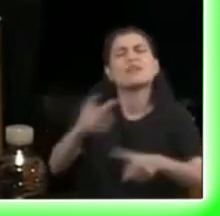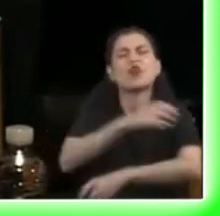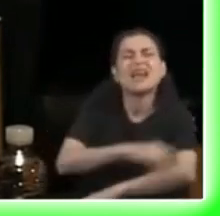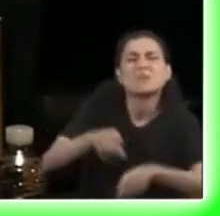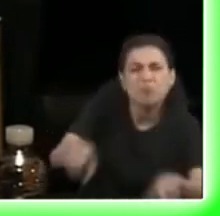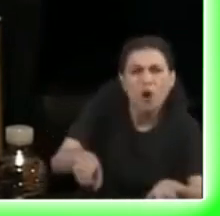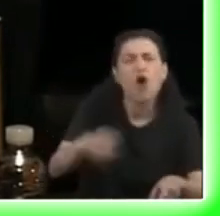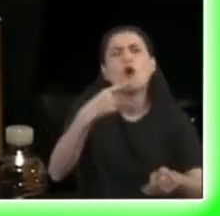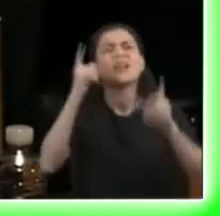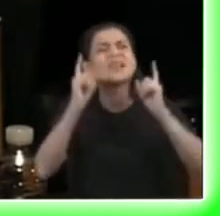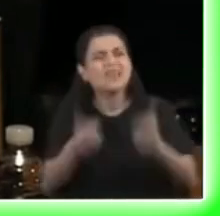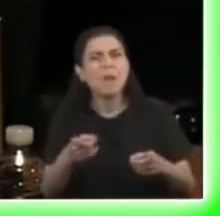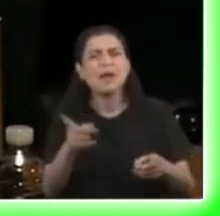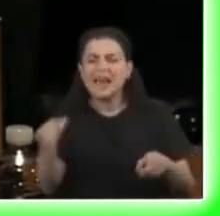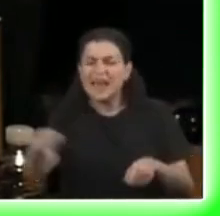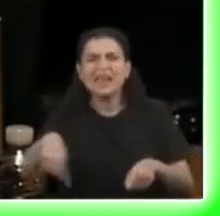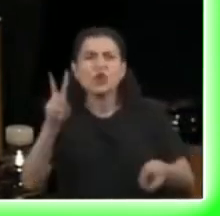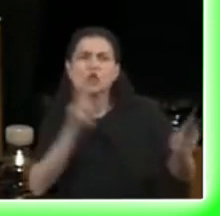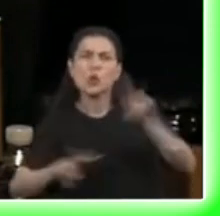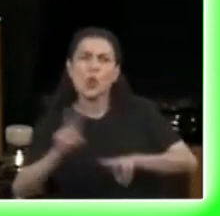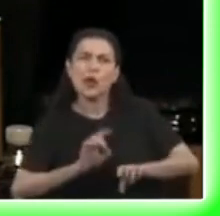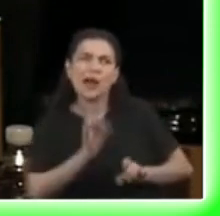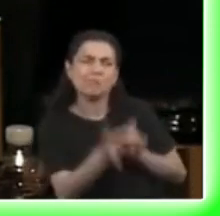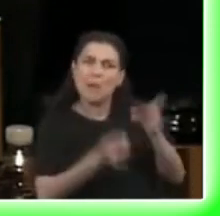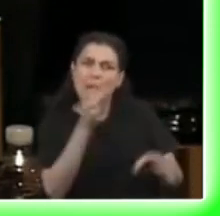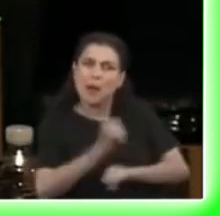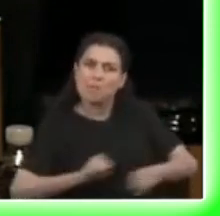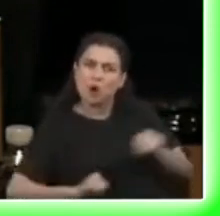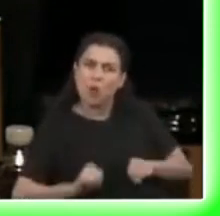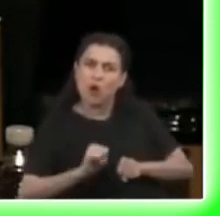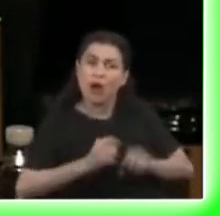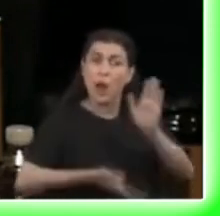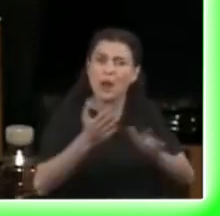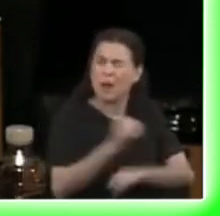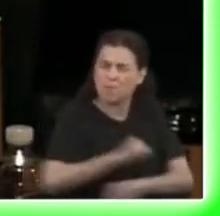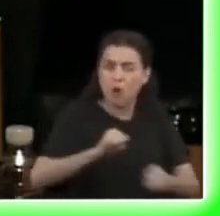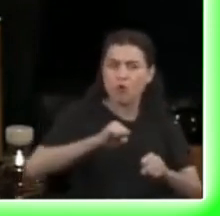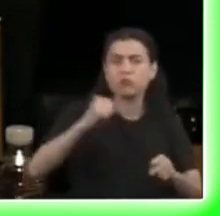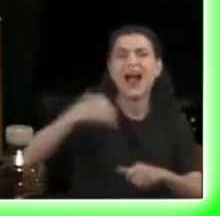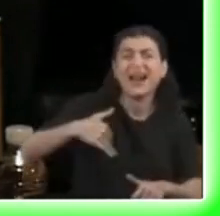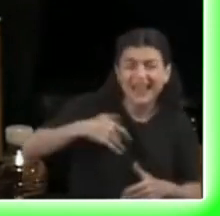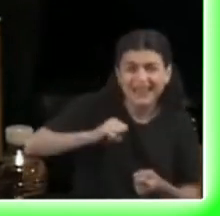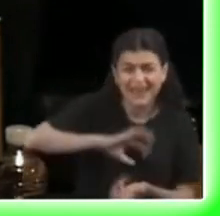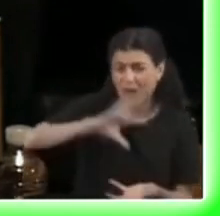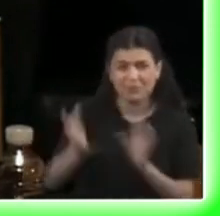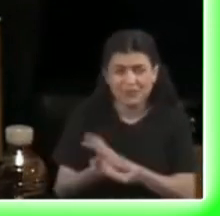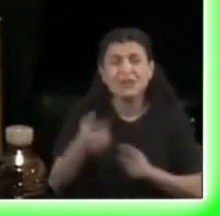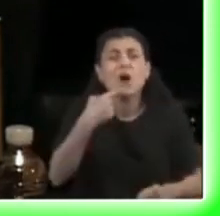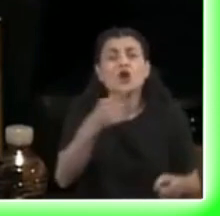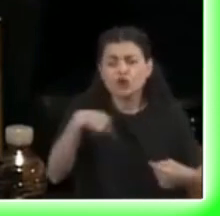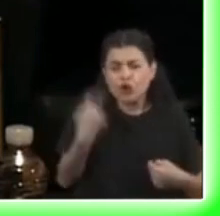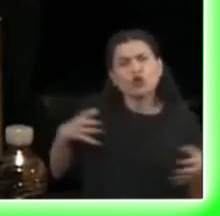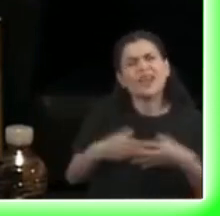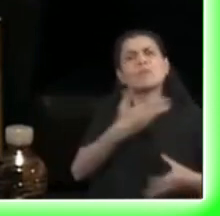todo estalle. Pareciera que no supieran que el mejor programa social de asistencia a los más vulnerables es exterminar la